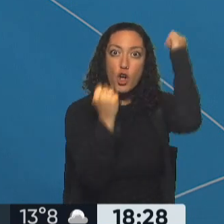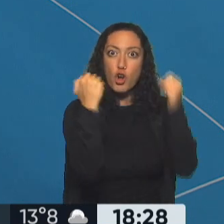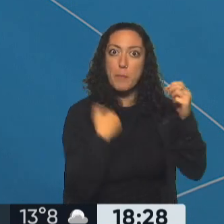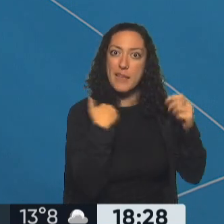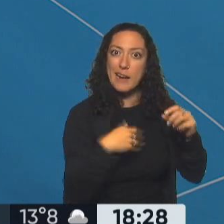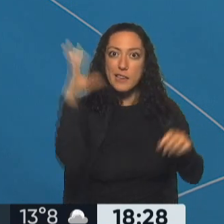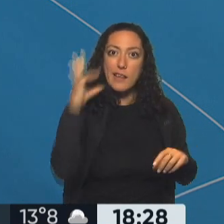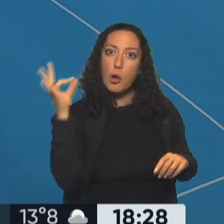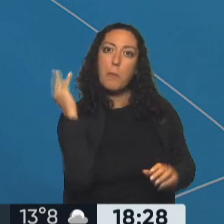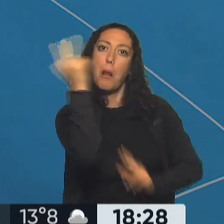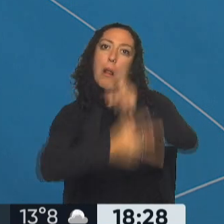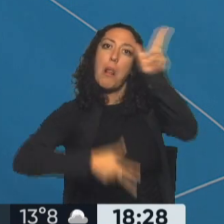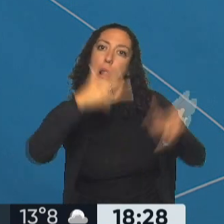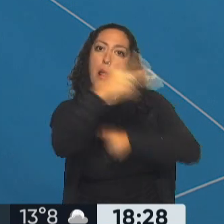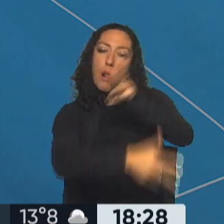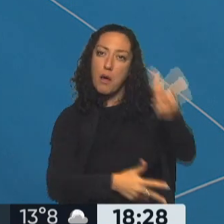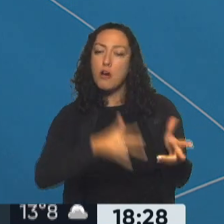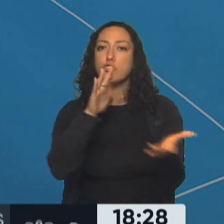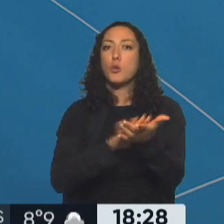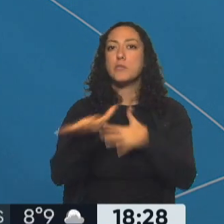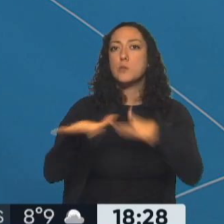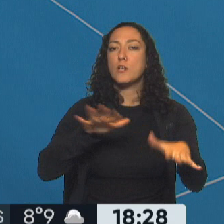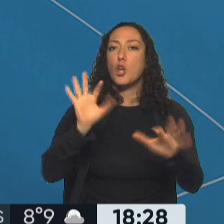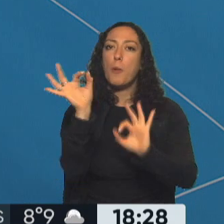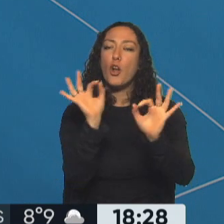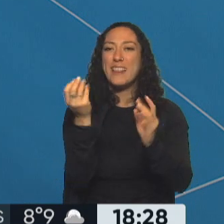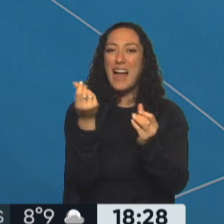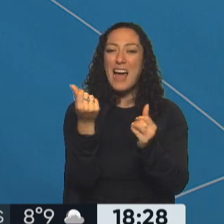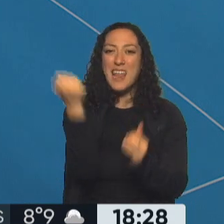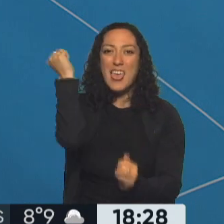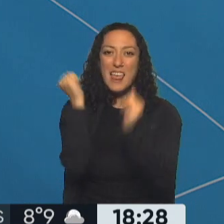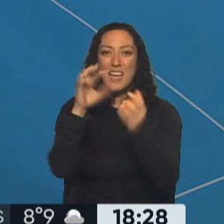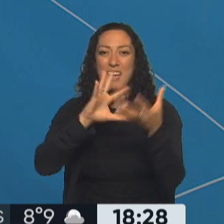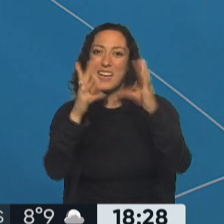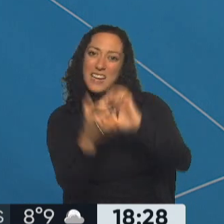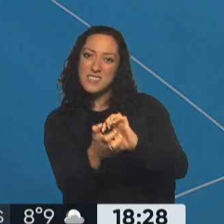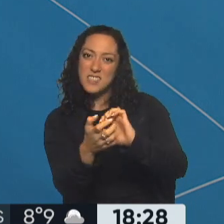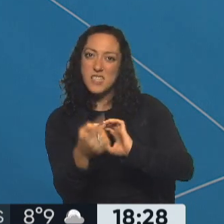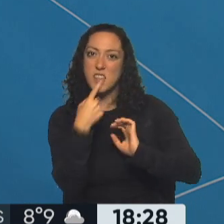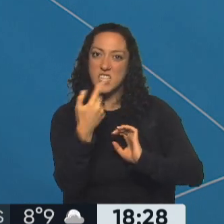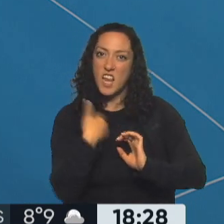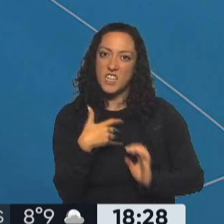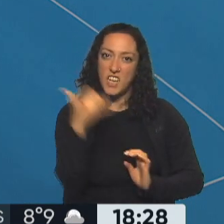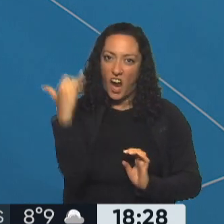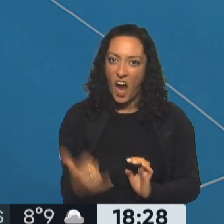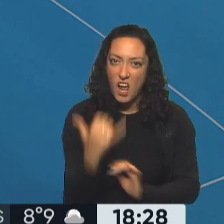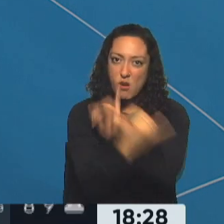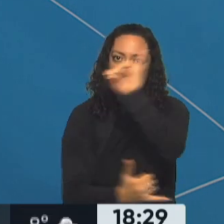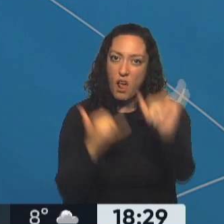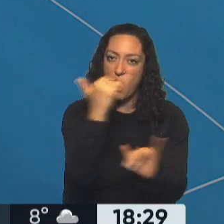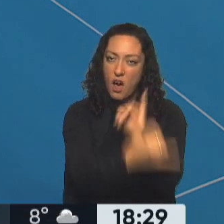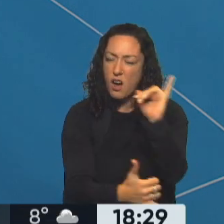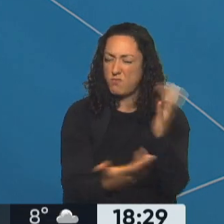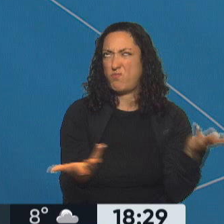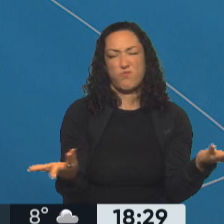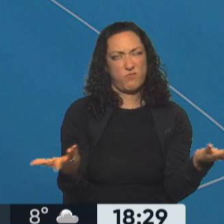sobre la crisis monetaria que supuestamente advierte él en la Argentina. Lo que nos cabe preguntarnos, ¿no? Este